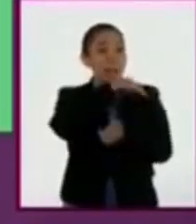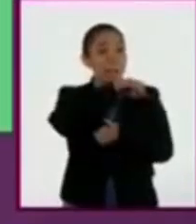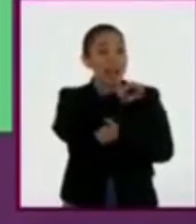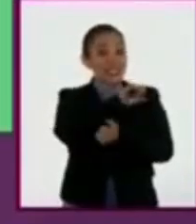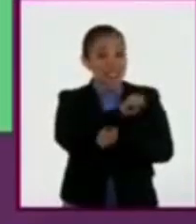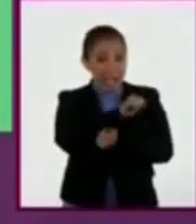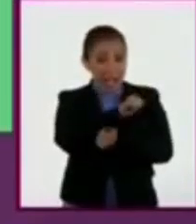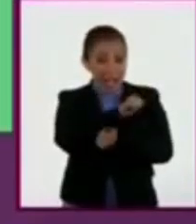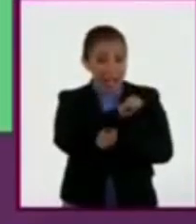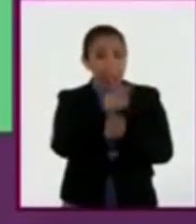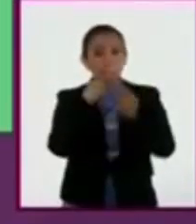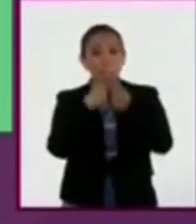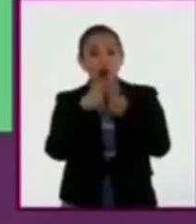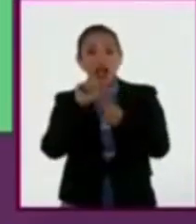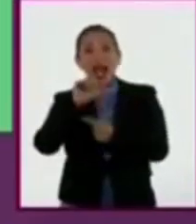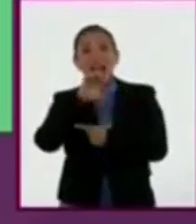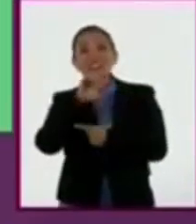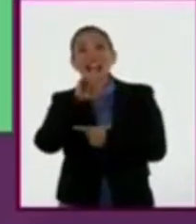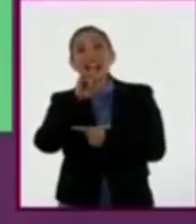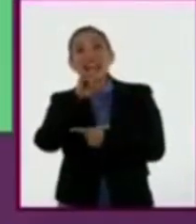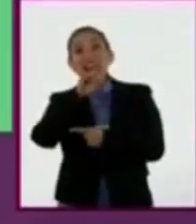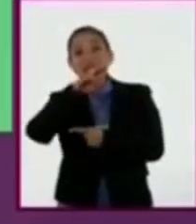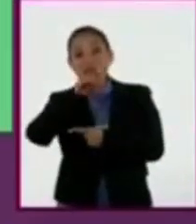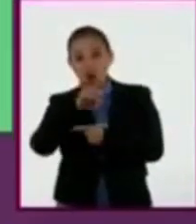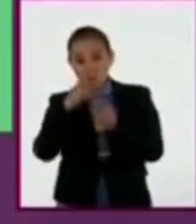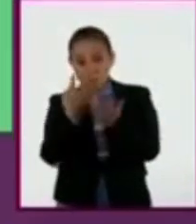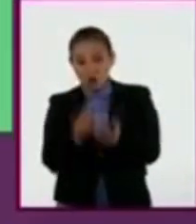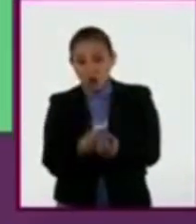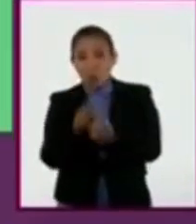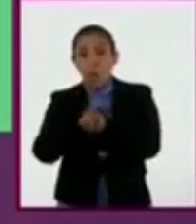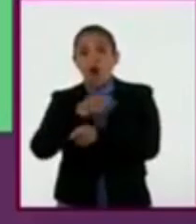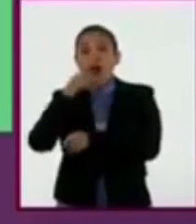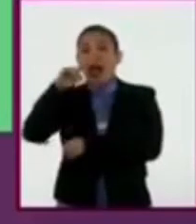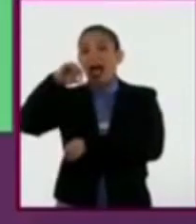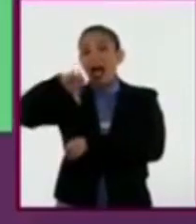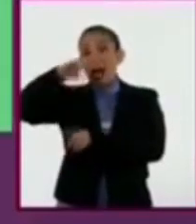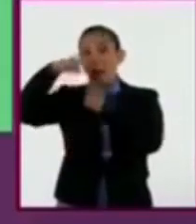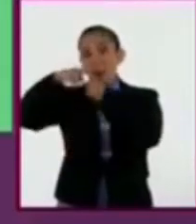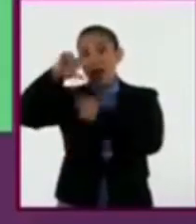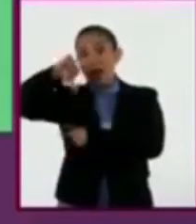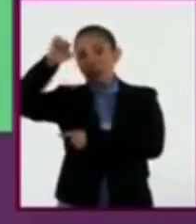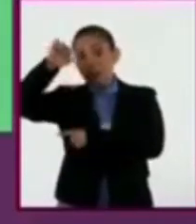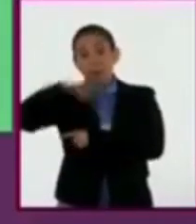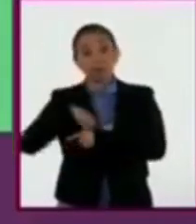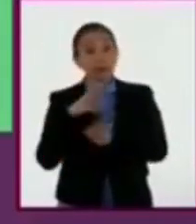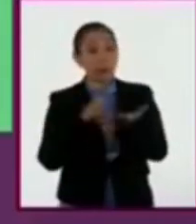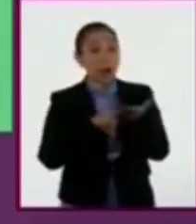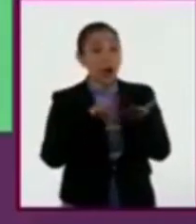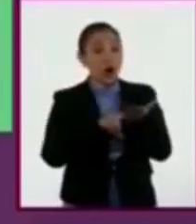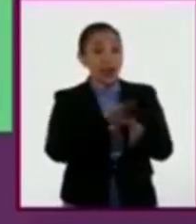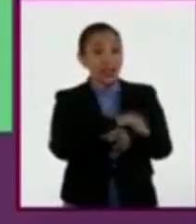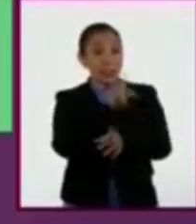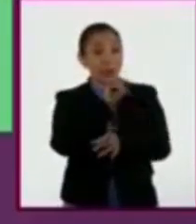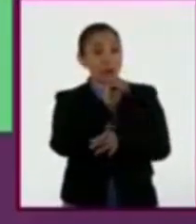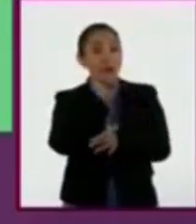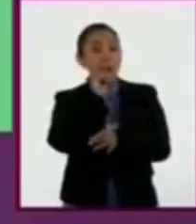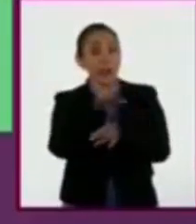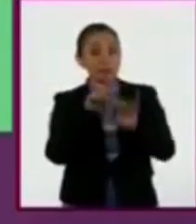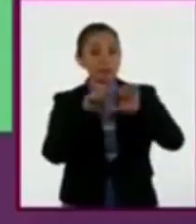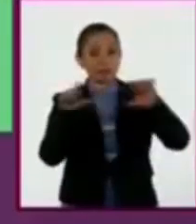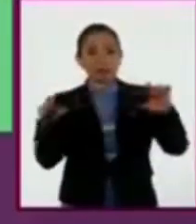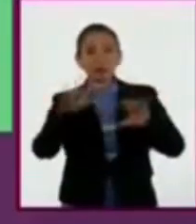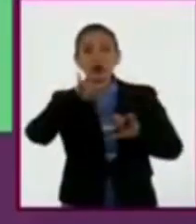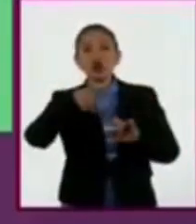del objeto por la aceleración de la gravedad por la altura. El valor de la energía potencial también se expresa